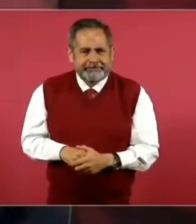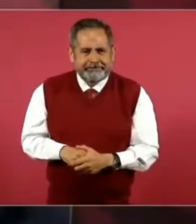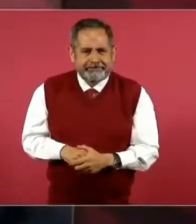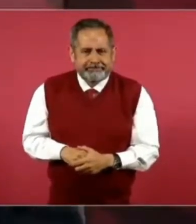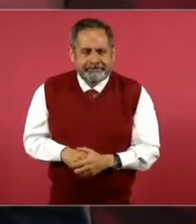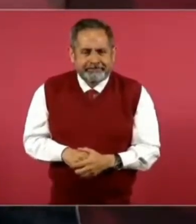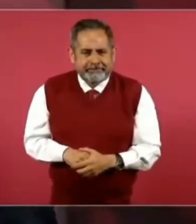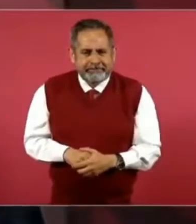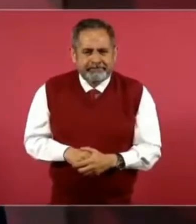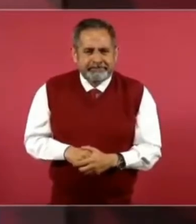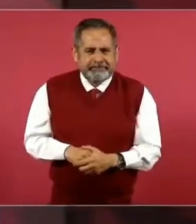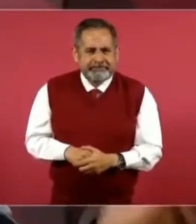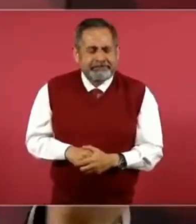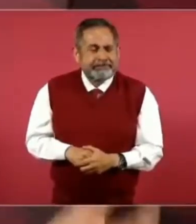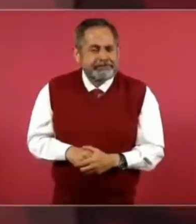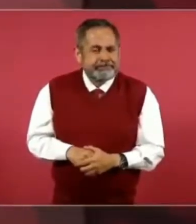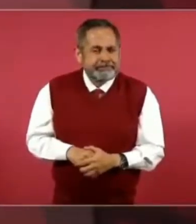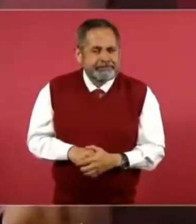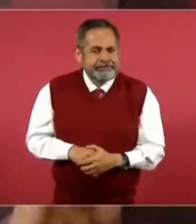quienes